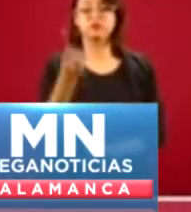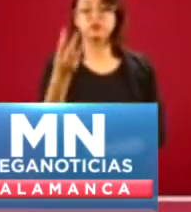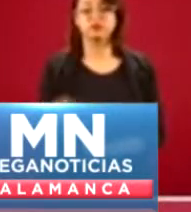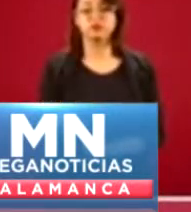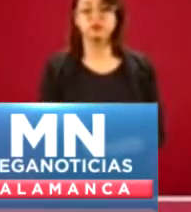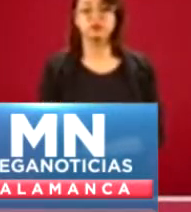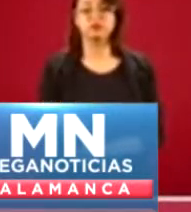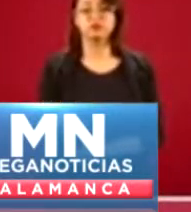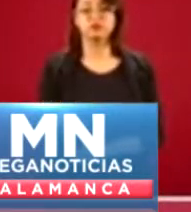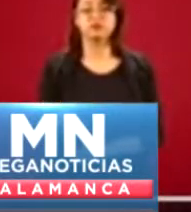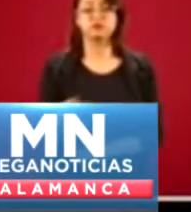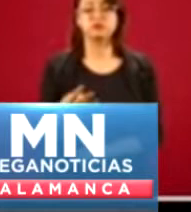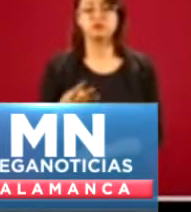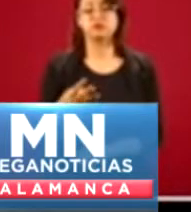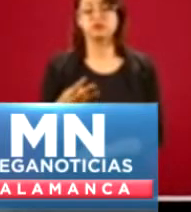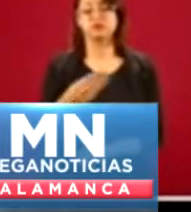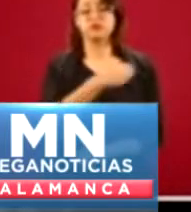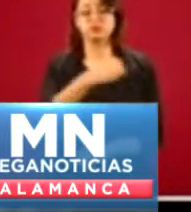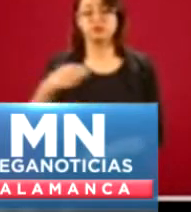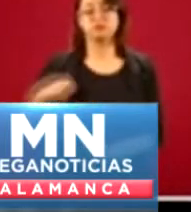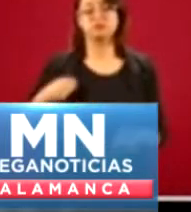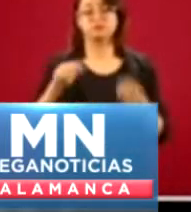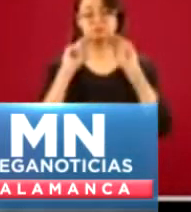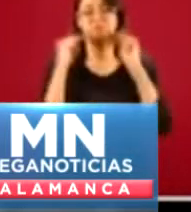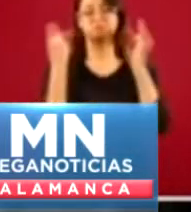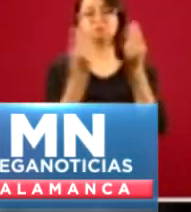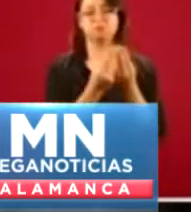de una banda en Guanajuato